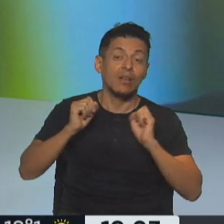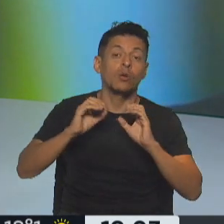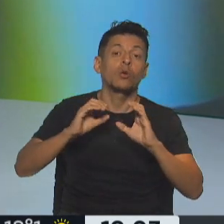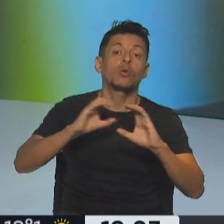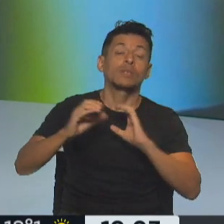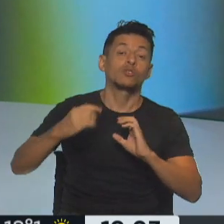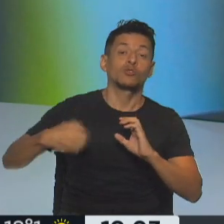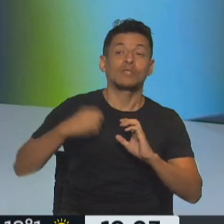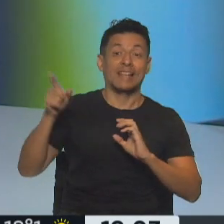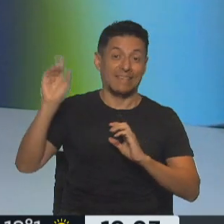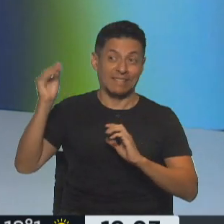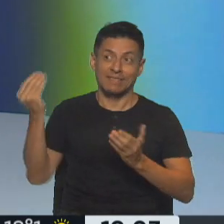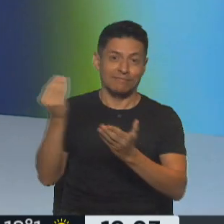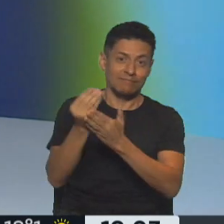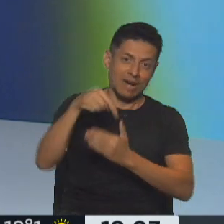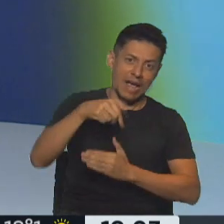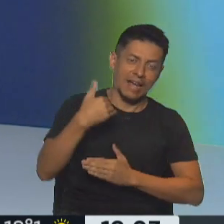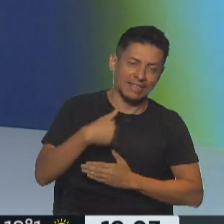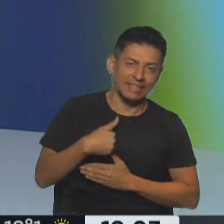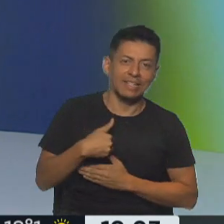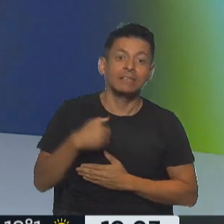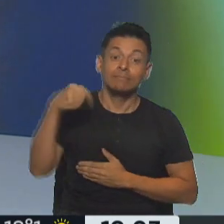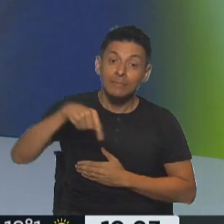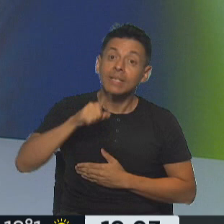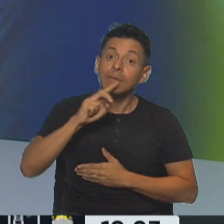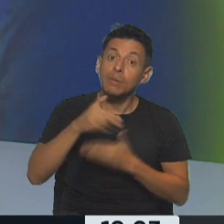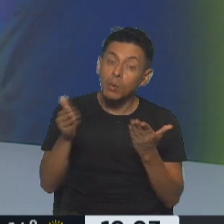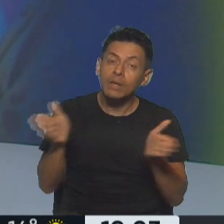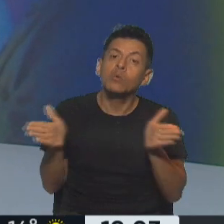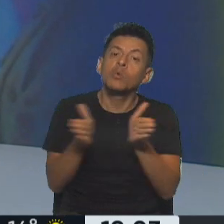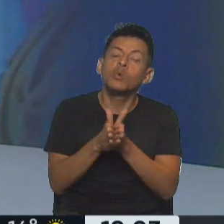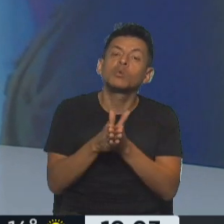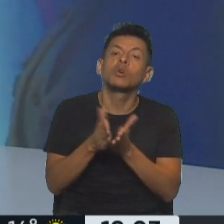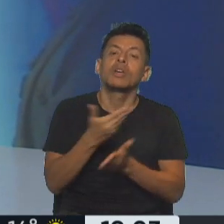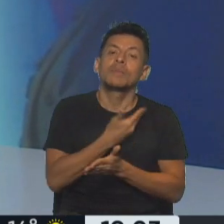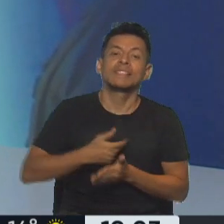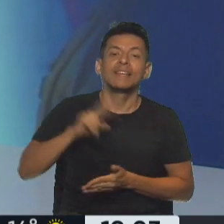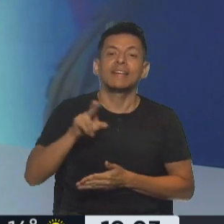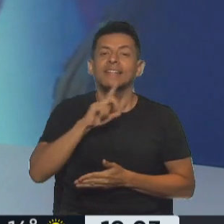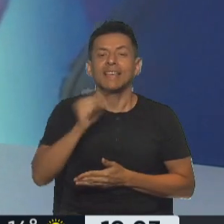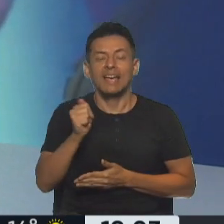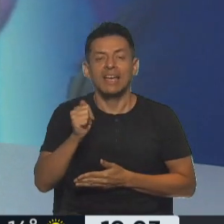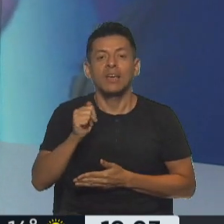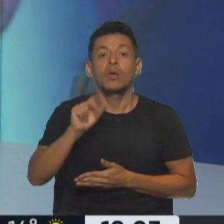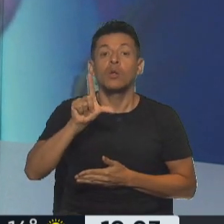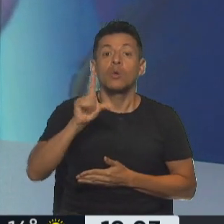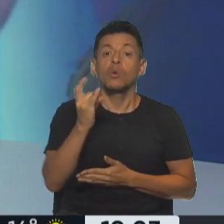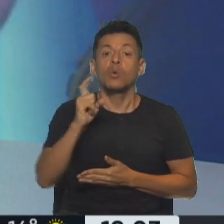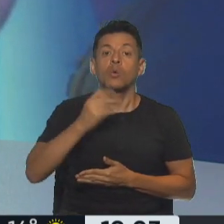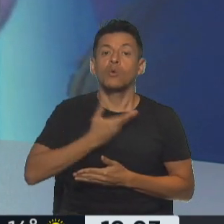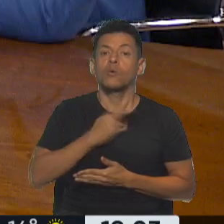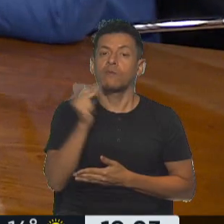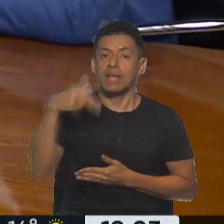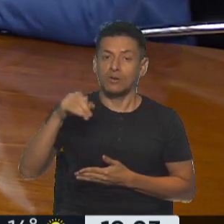Brasil. Estuvo aquí en la Argentina y puntualmente aquí, en la televisión pública, junto con la presidenta de RTA, Rosario Lufrano. Y esto es lo que